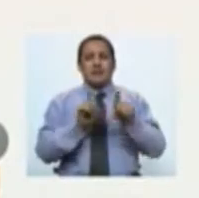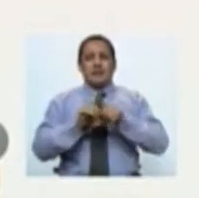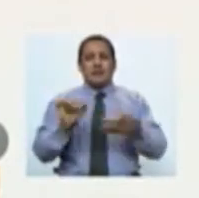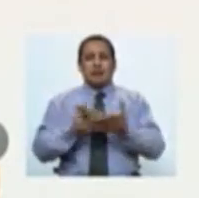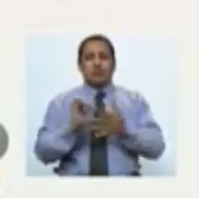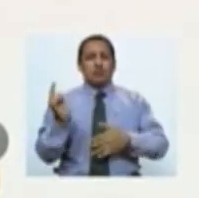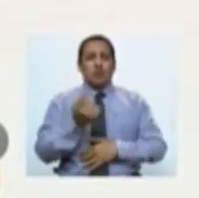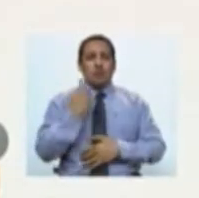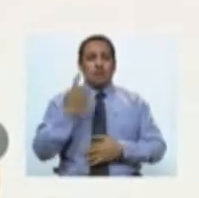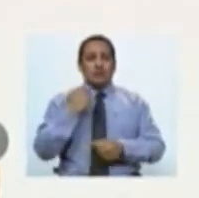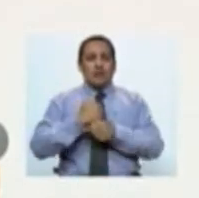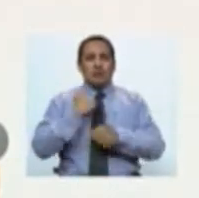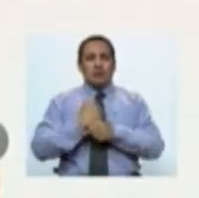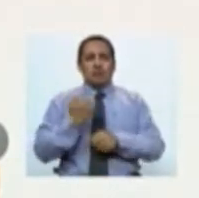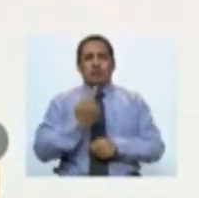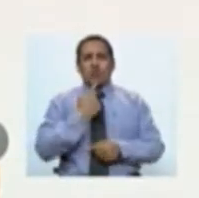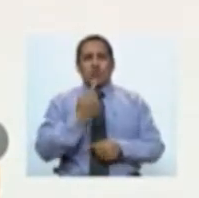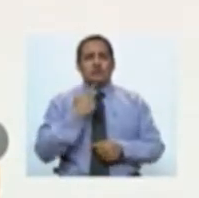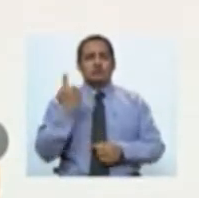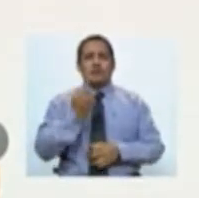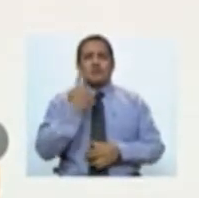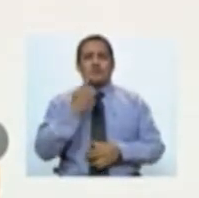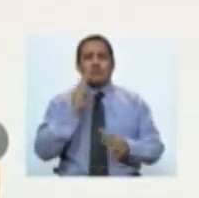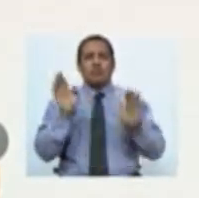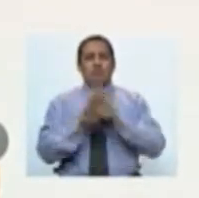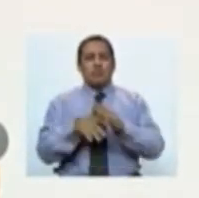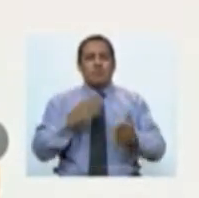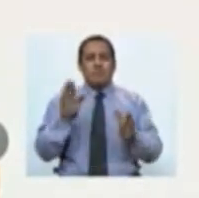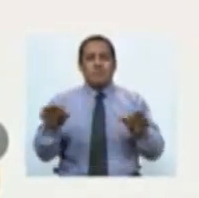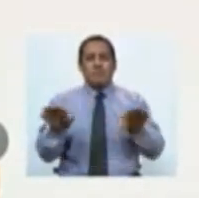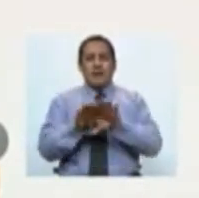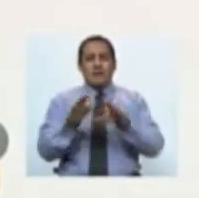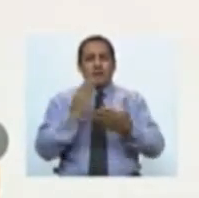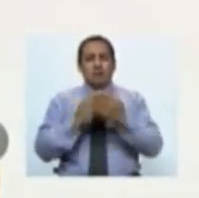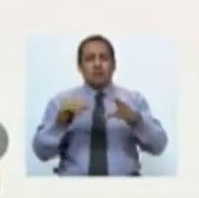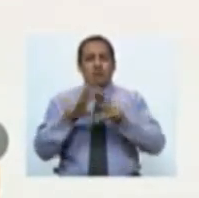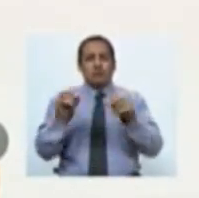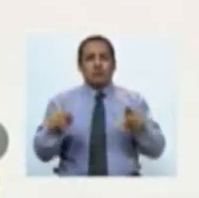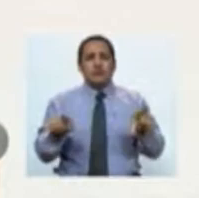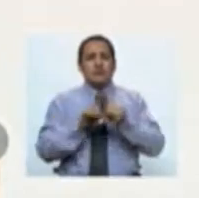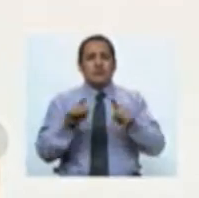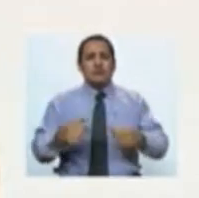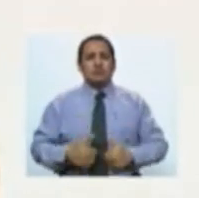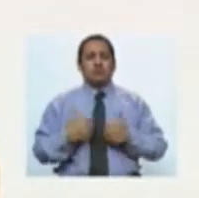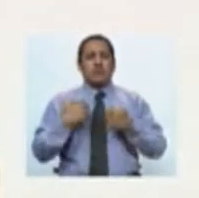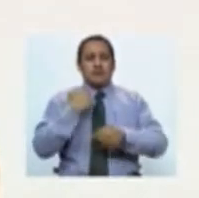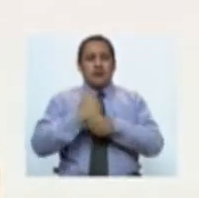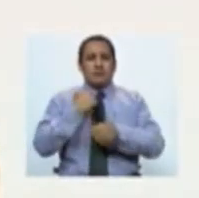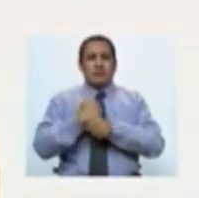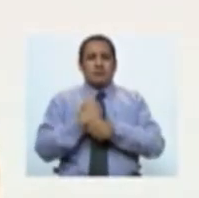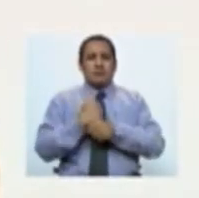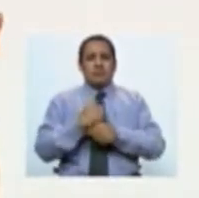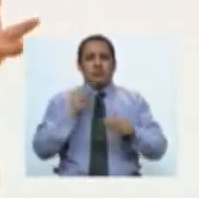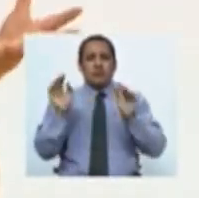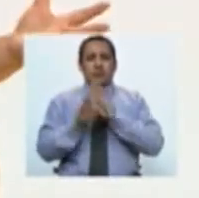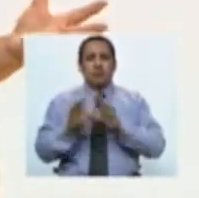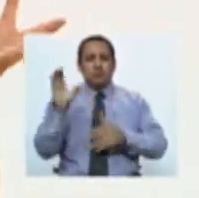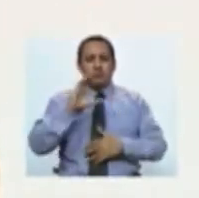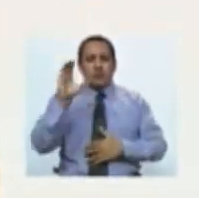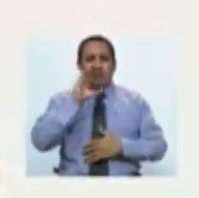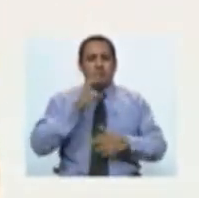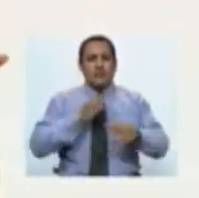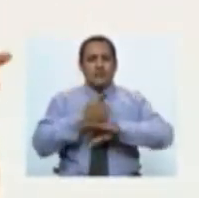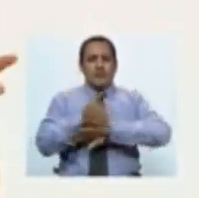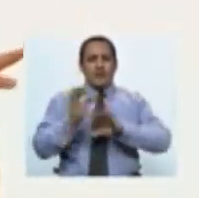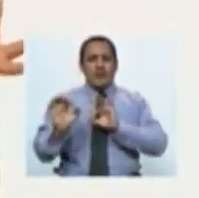manera que todo el trabajo del maestro sea no solamente parte de una evaluación, sino sea parte de una carrera. Ya. ¿No? En cambio, que